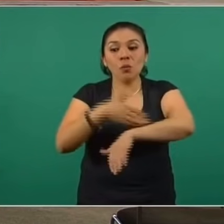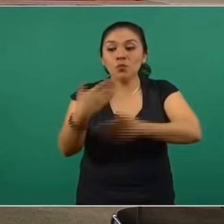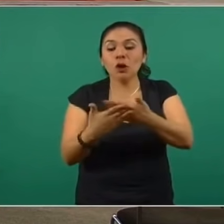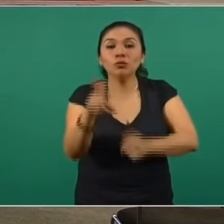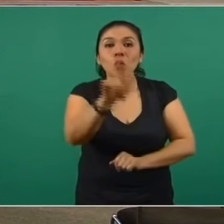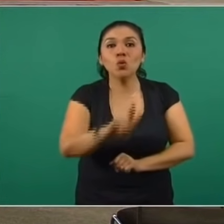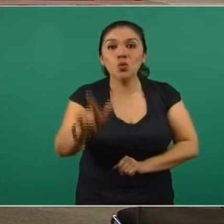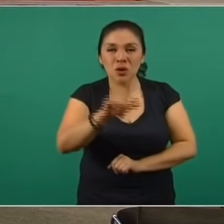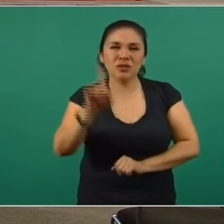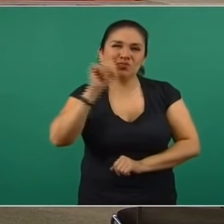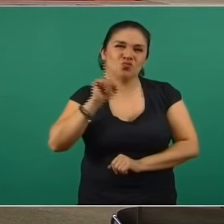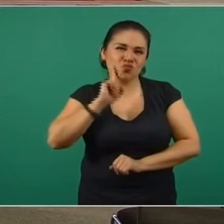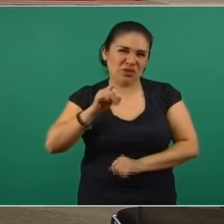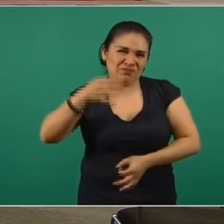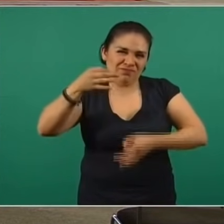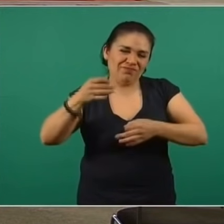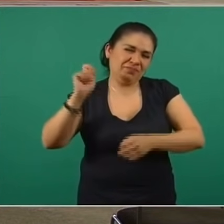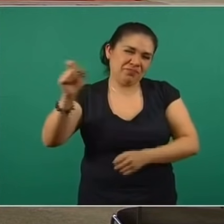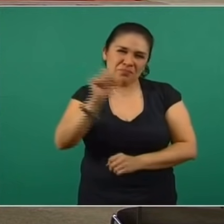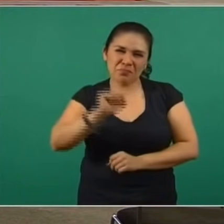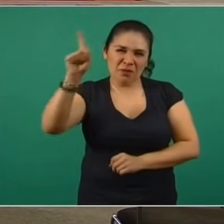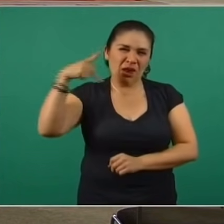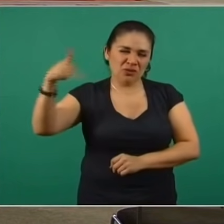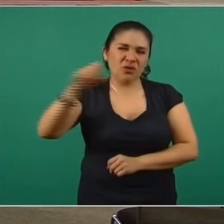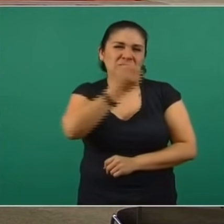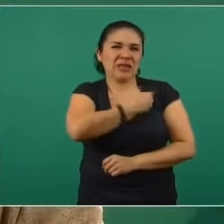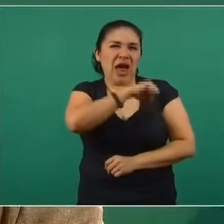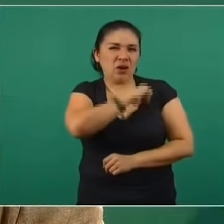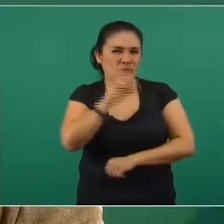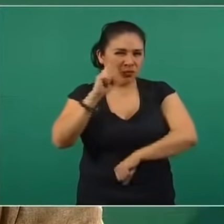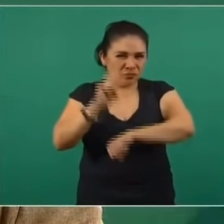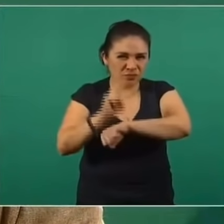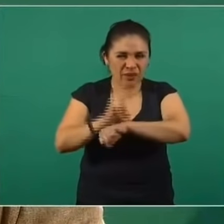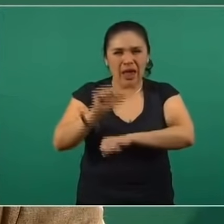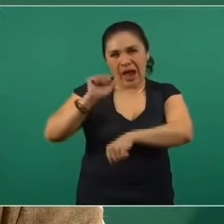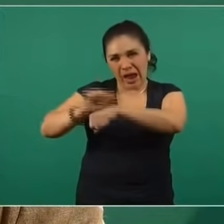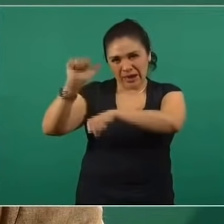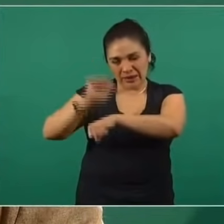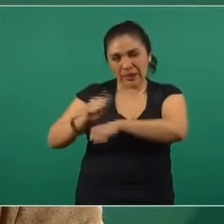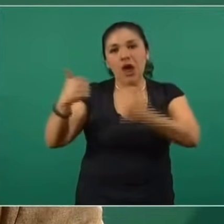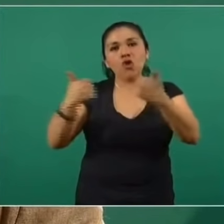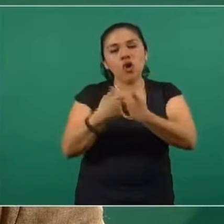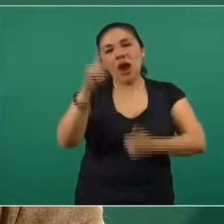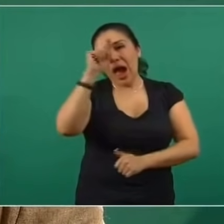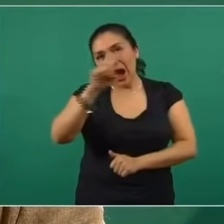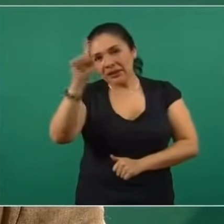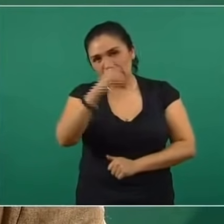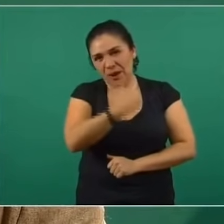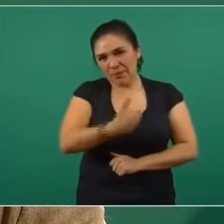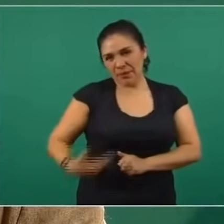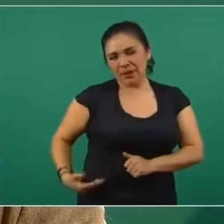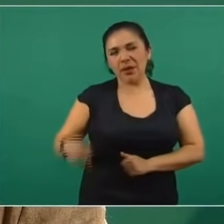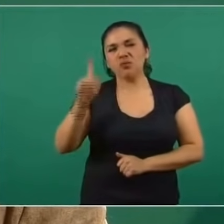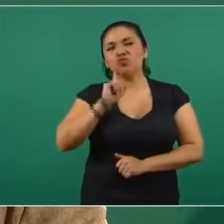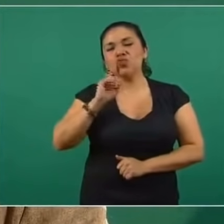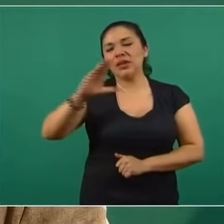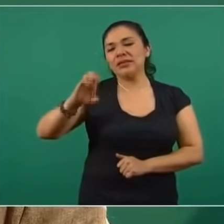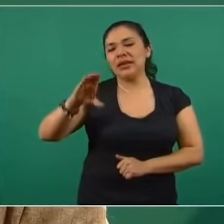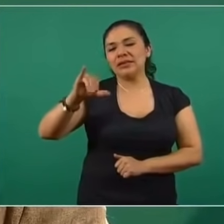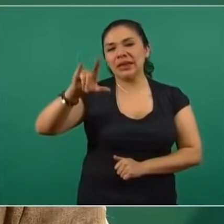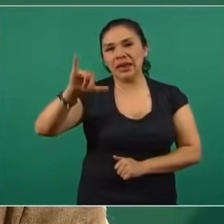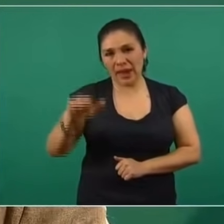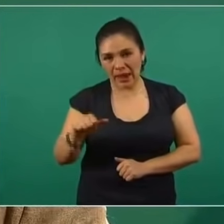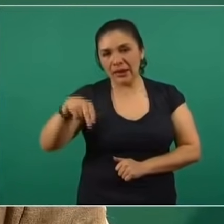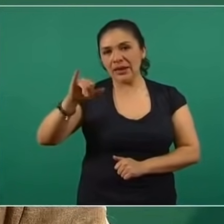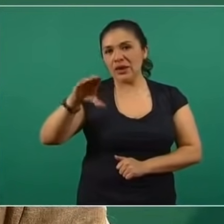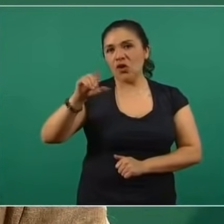lunes la ministra de Salud de Argentina, la doctora Carla Bizzotti, la asesora presidencial, la maestra Cecilia Nicolini, y